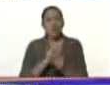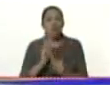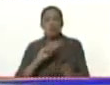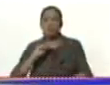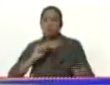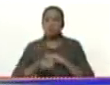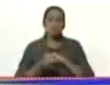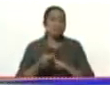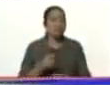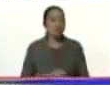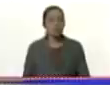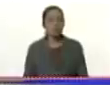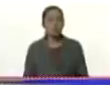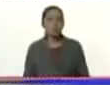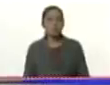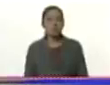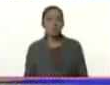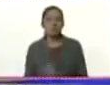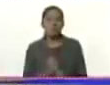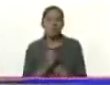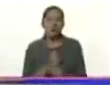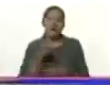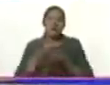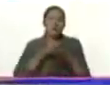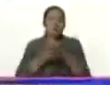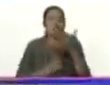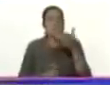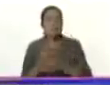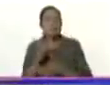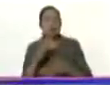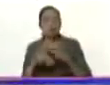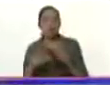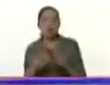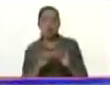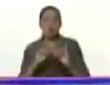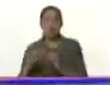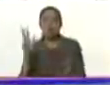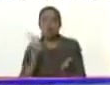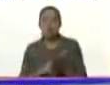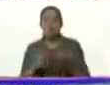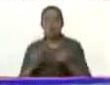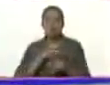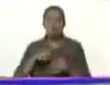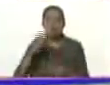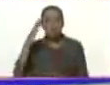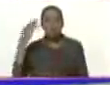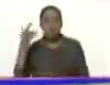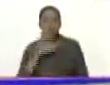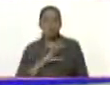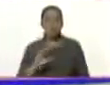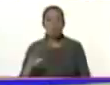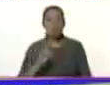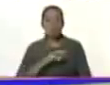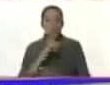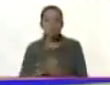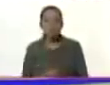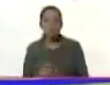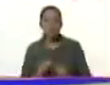cambie. Trabajar y luchar para que se cumplan nuestros sueños de patria potencia.